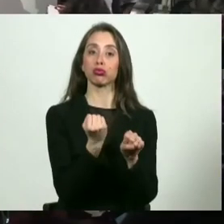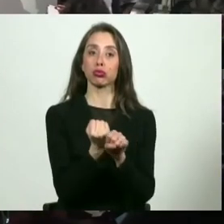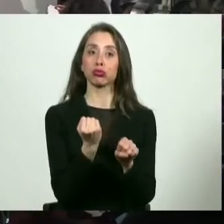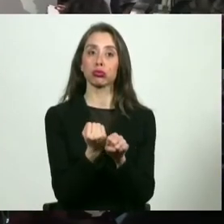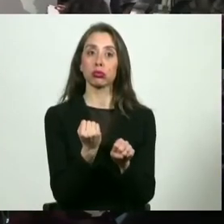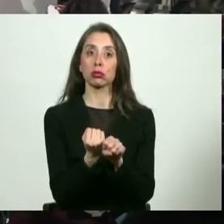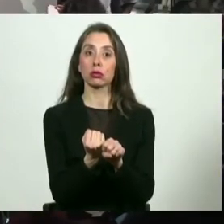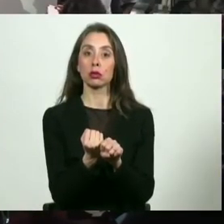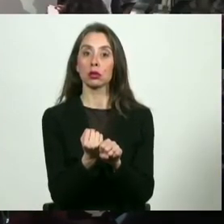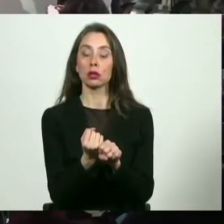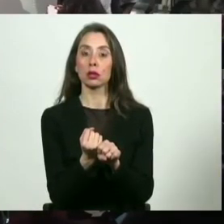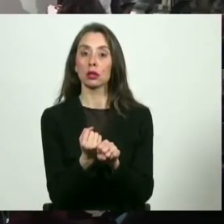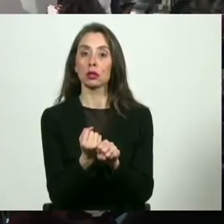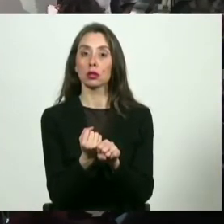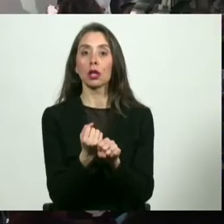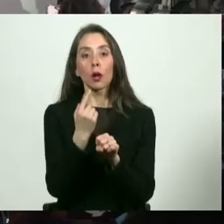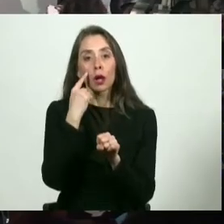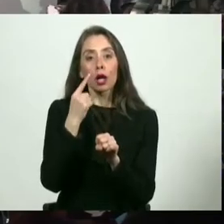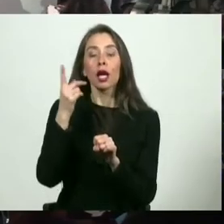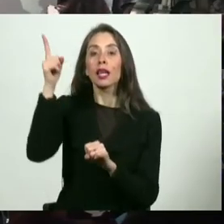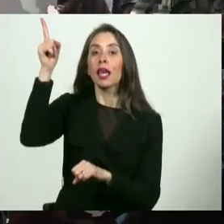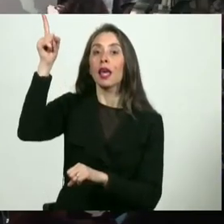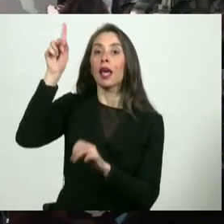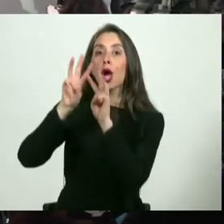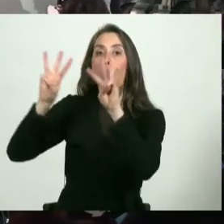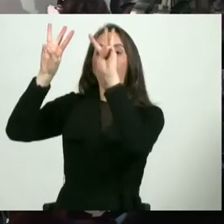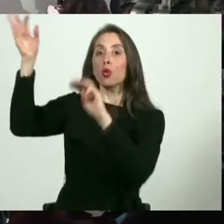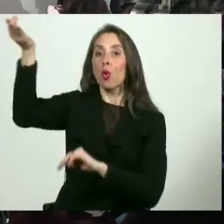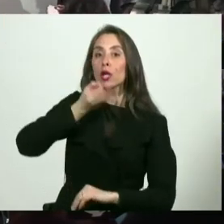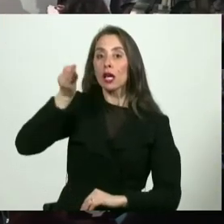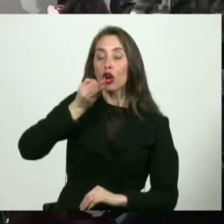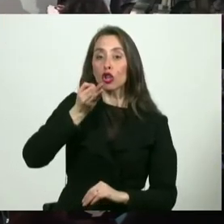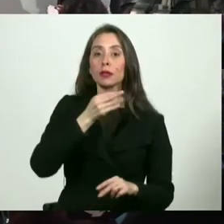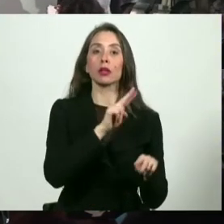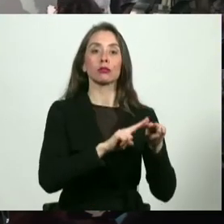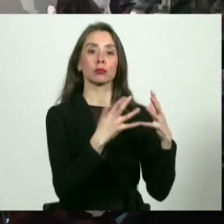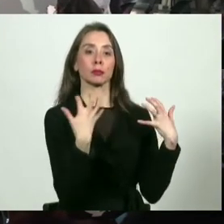las escuelas inclusivas, ¿cierto? Los programas inclusivos.